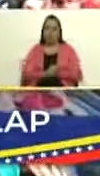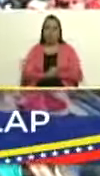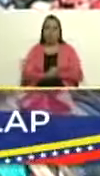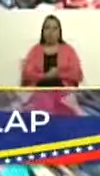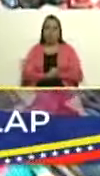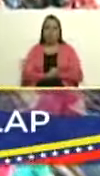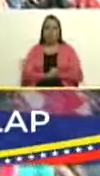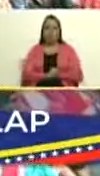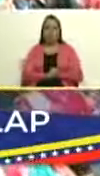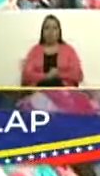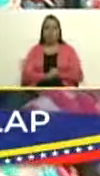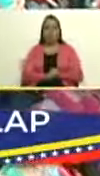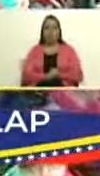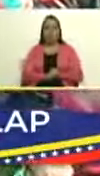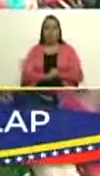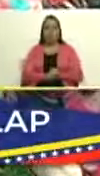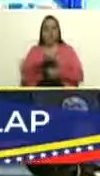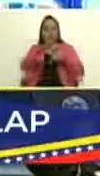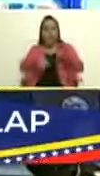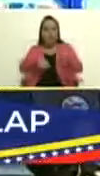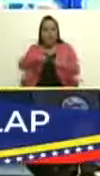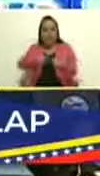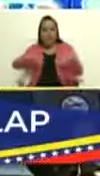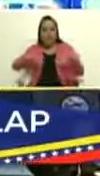Los pies sobre la tierra.